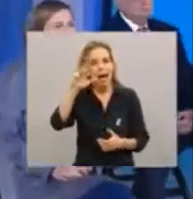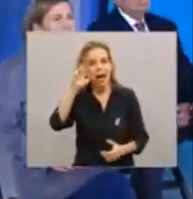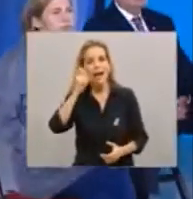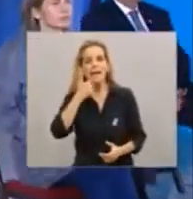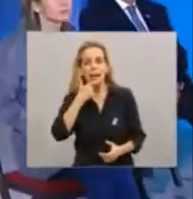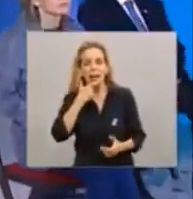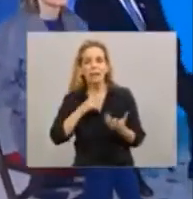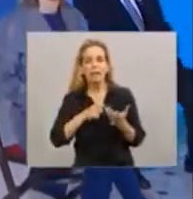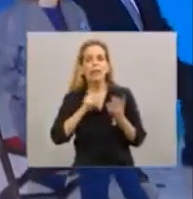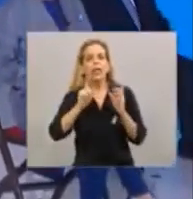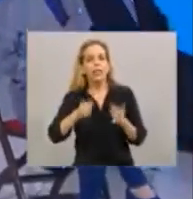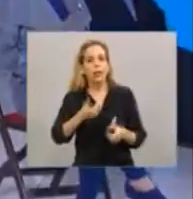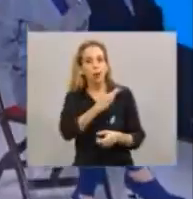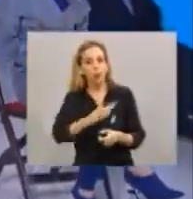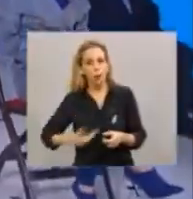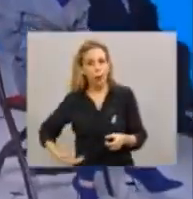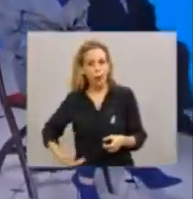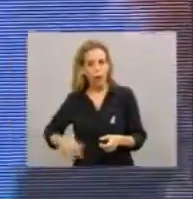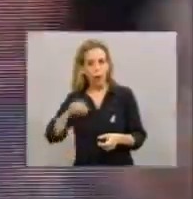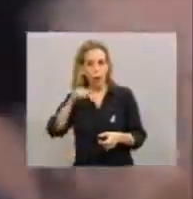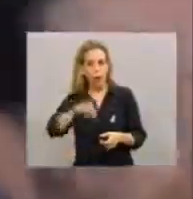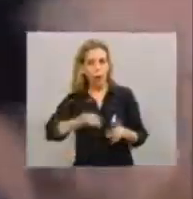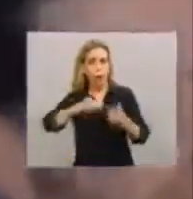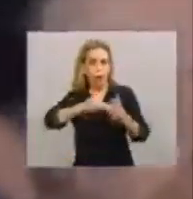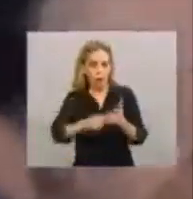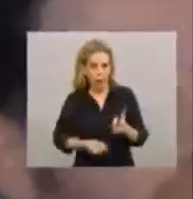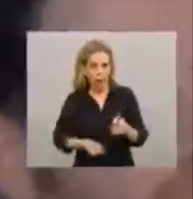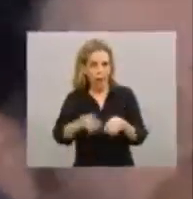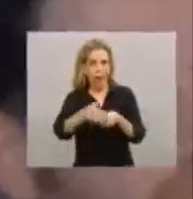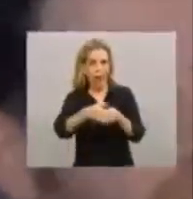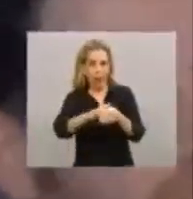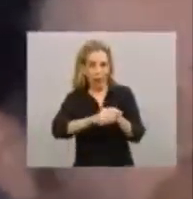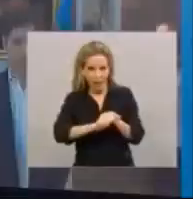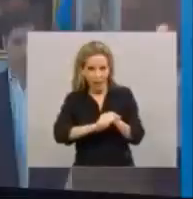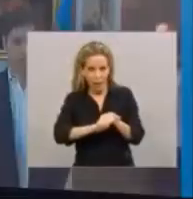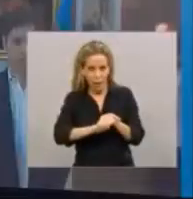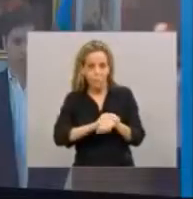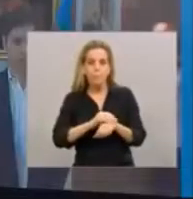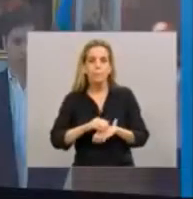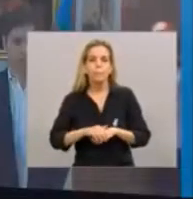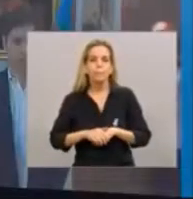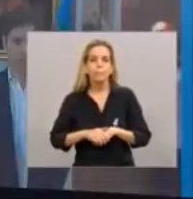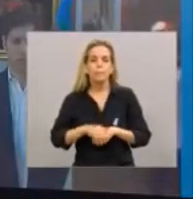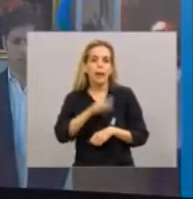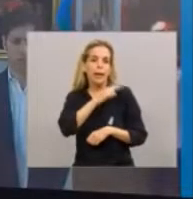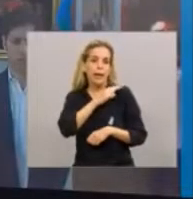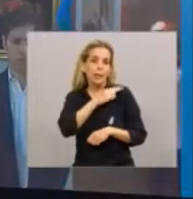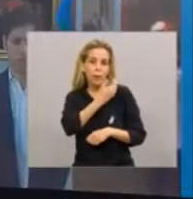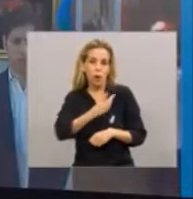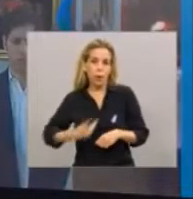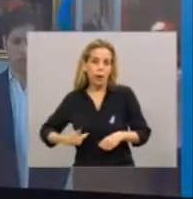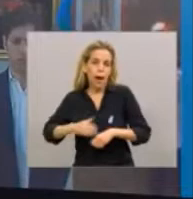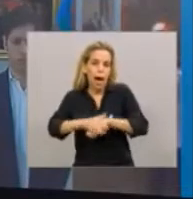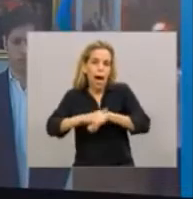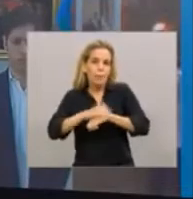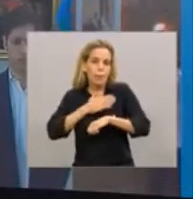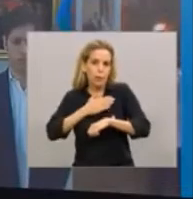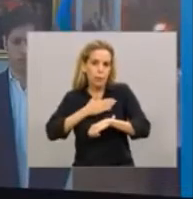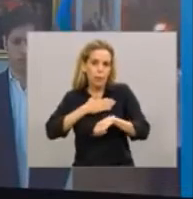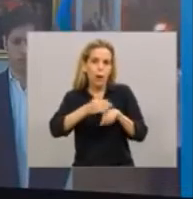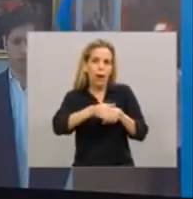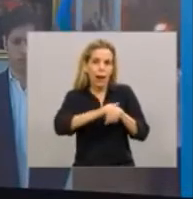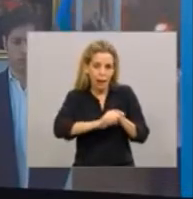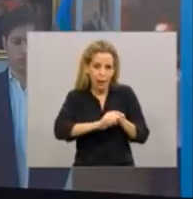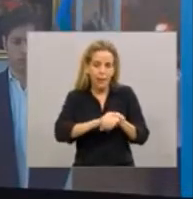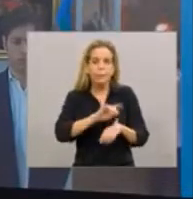está el gobernador de la ciudad de buenos aires y el jefe de gobierno en la ciudad de buenos aires mi amigo horacio rodríguez larreta